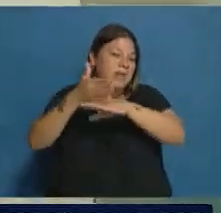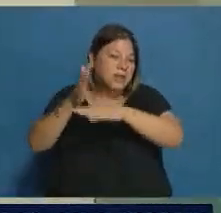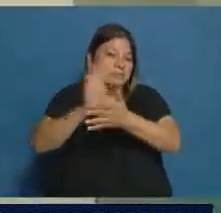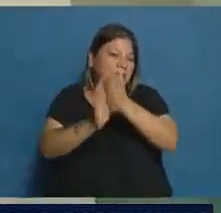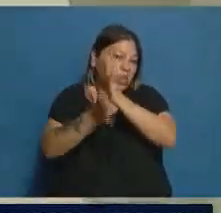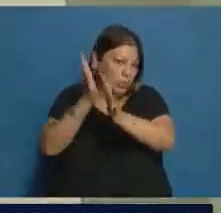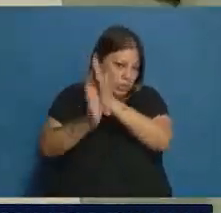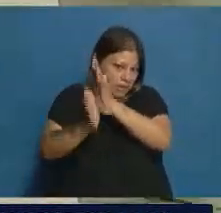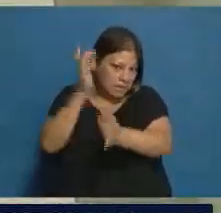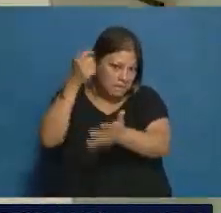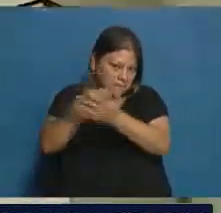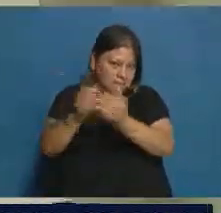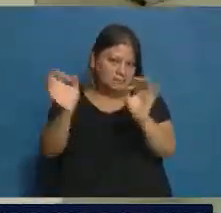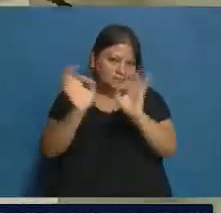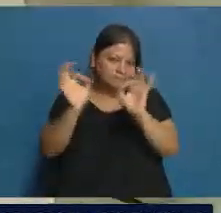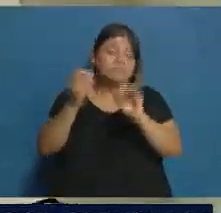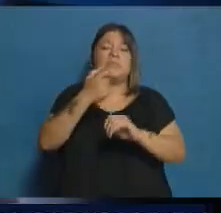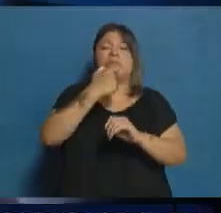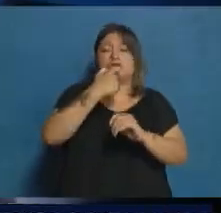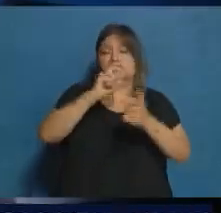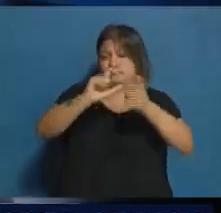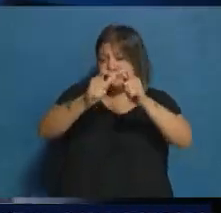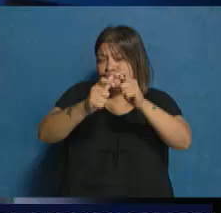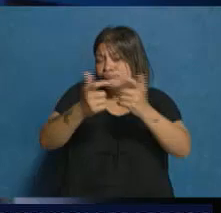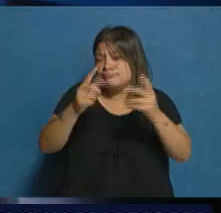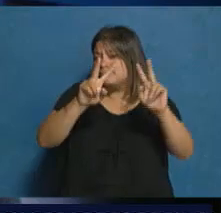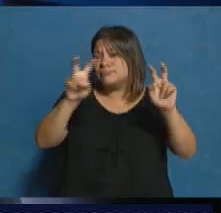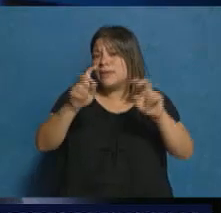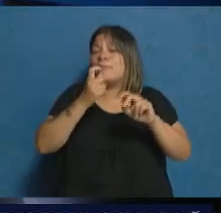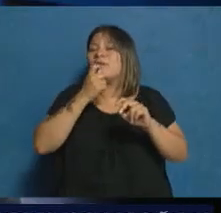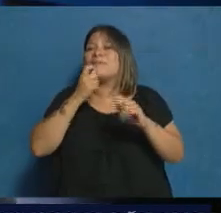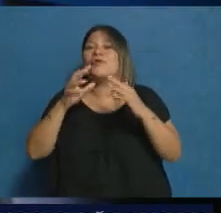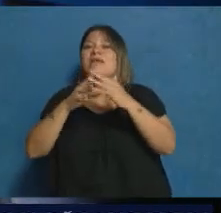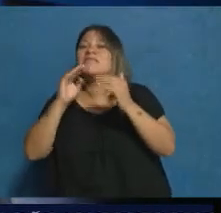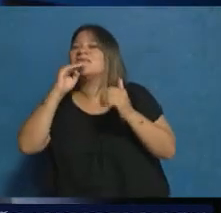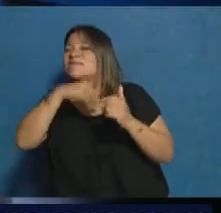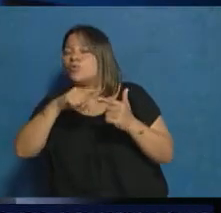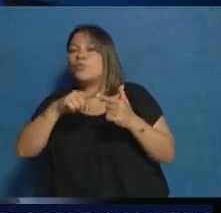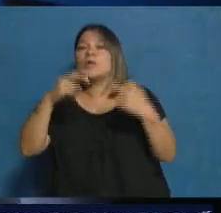innovadores históricamente en muchas otras cuestiones, por ejemplo en el mundo vitivinícola, en